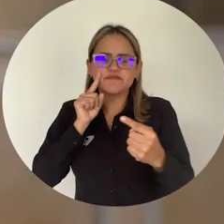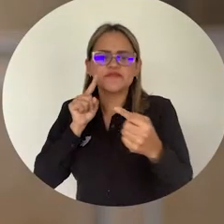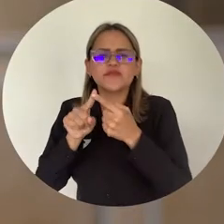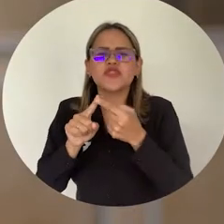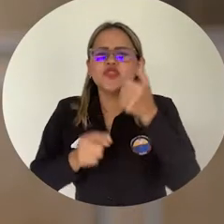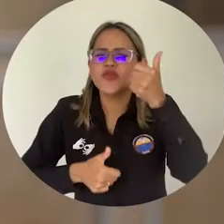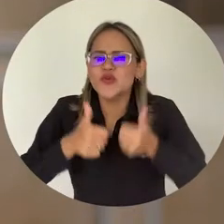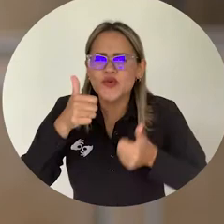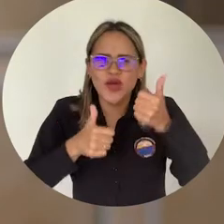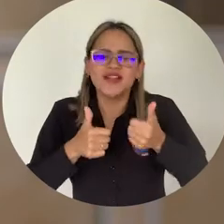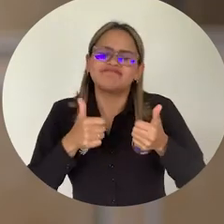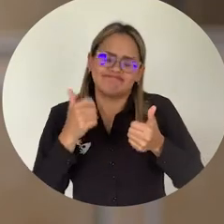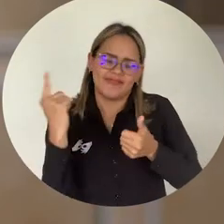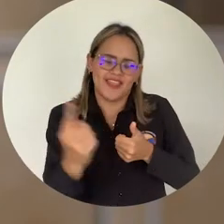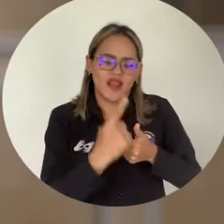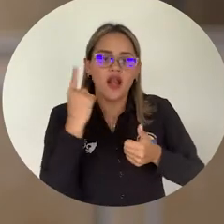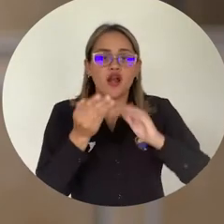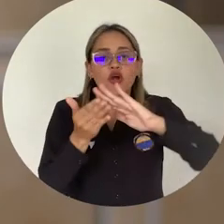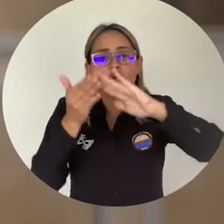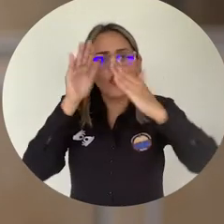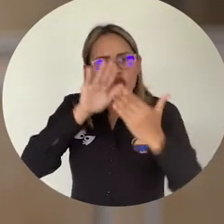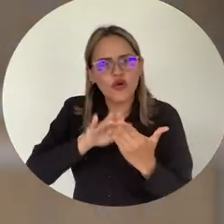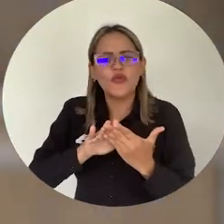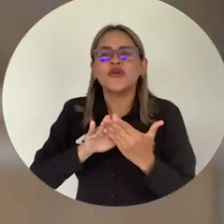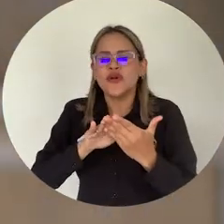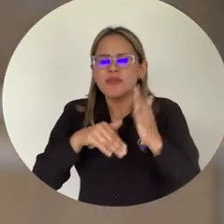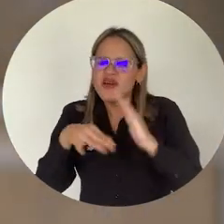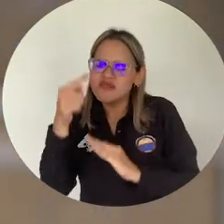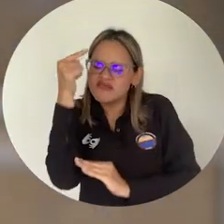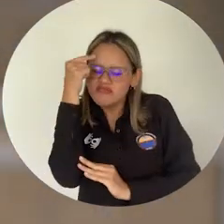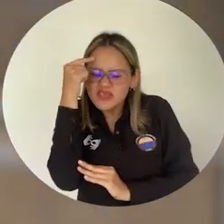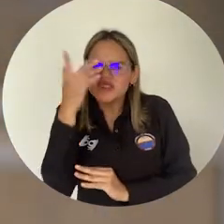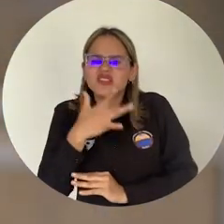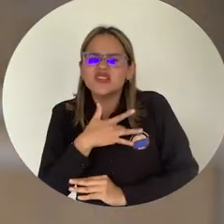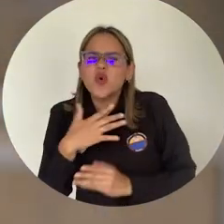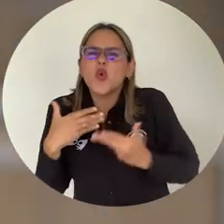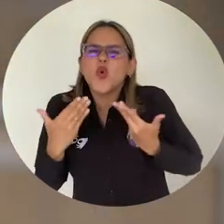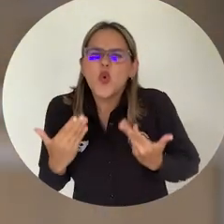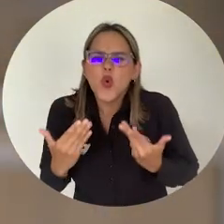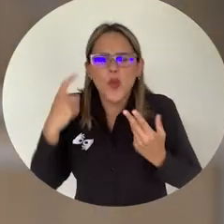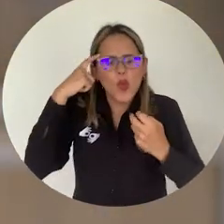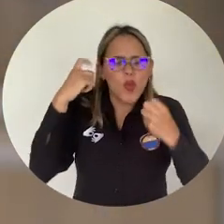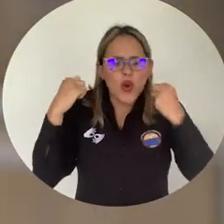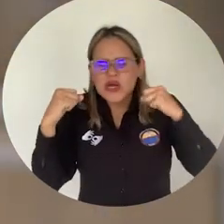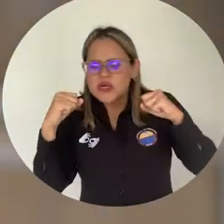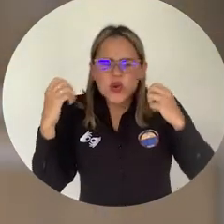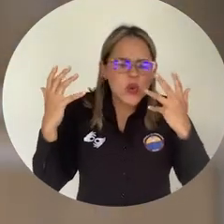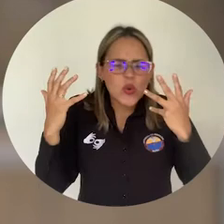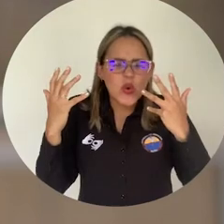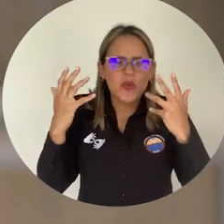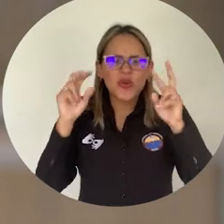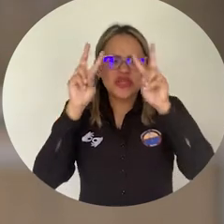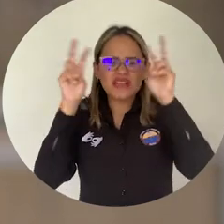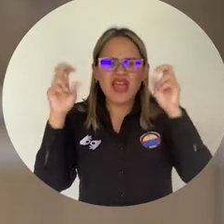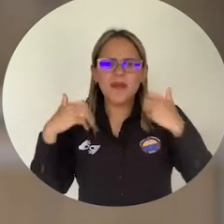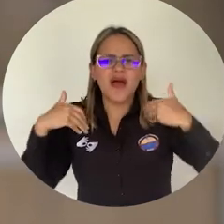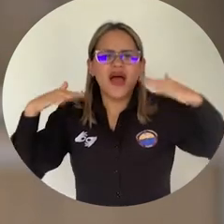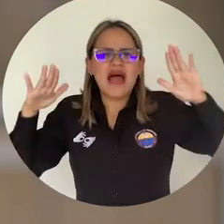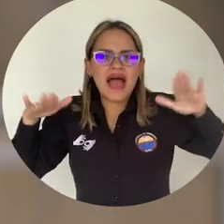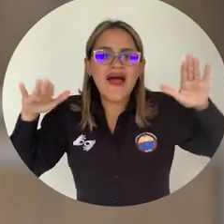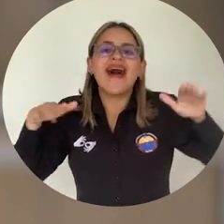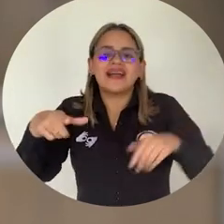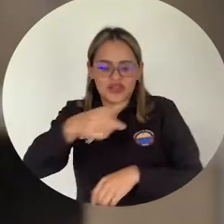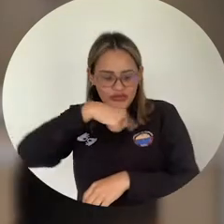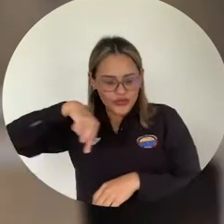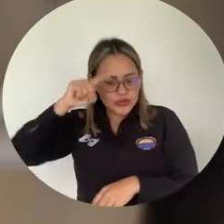Complementar esa mirada con la visión desde las comunidades, integrar esas visiones y esas preocupaciones y esas acciones que ellos quisieran ver